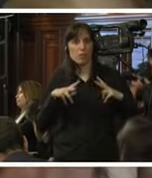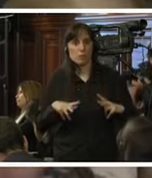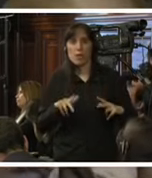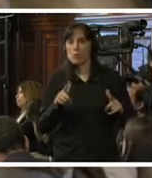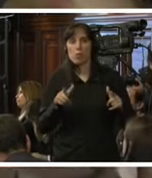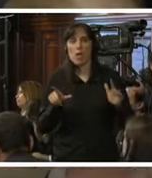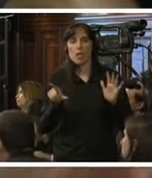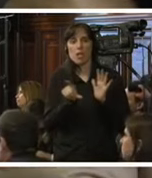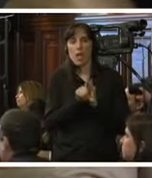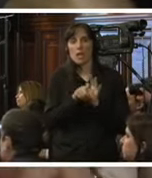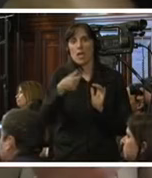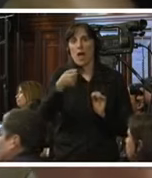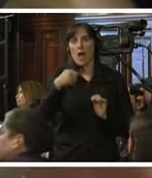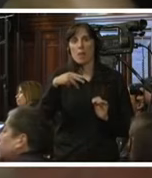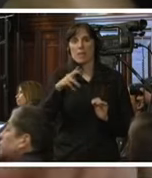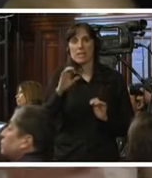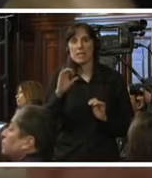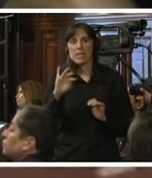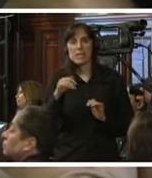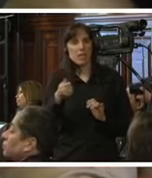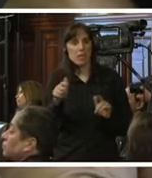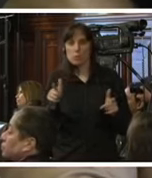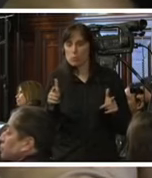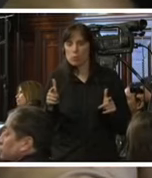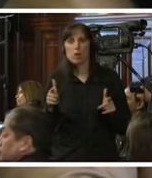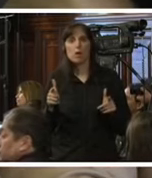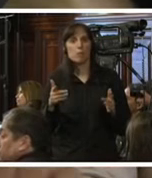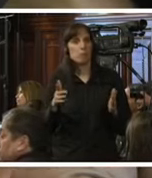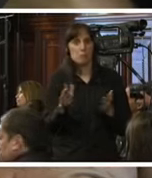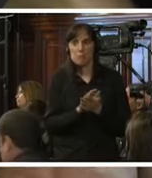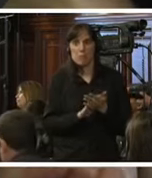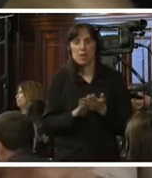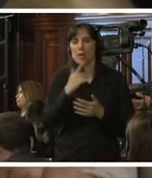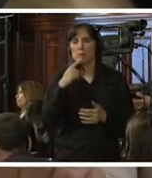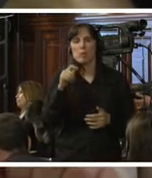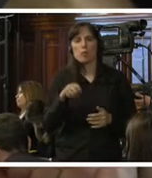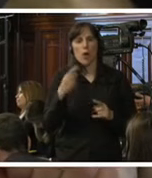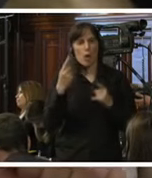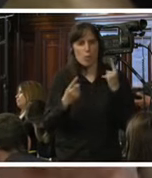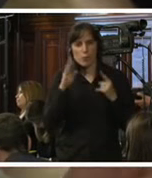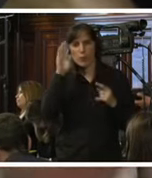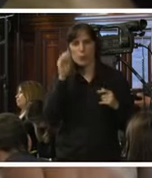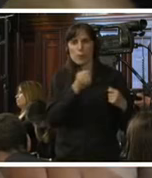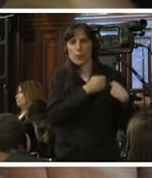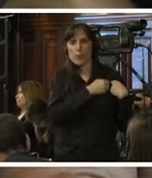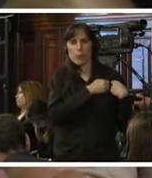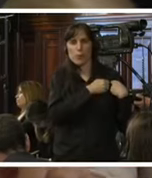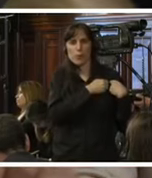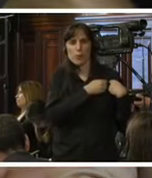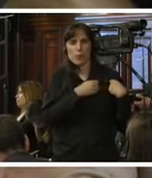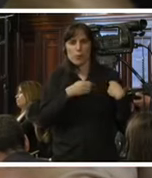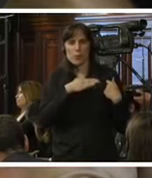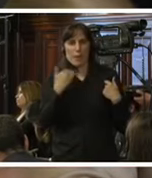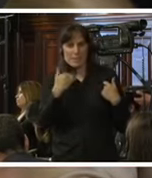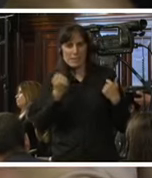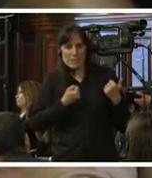de amnistía o alguna ley de punto final, aún así no pudieron ser juzgados, por ejemplo, criminales de la dictadura. Eso en